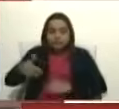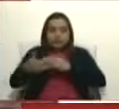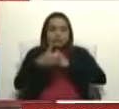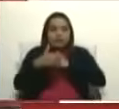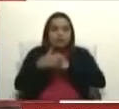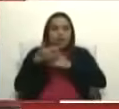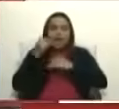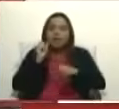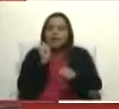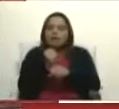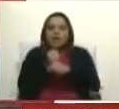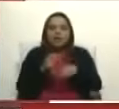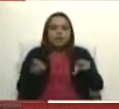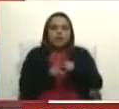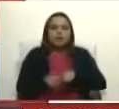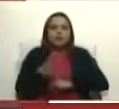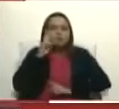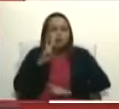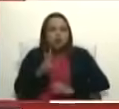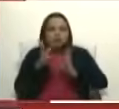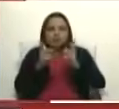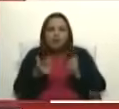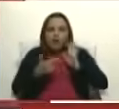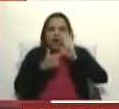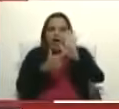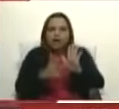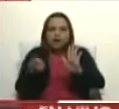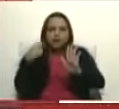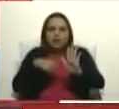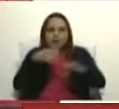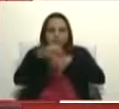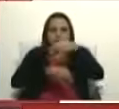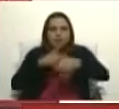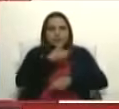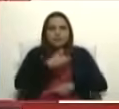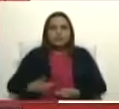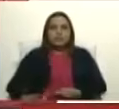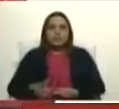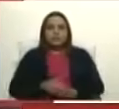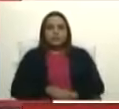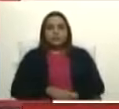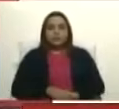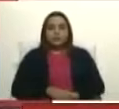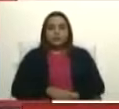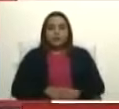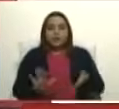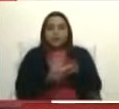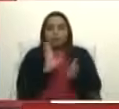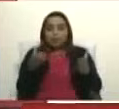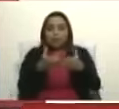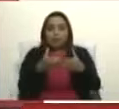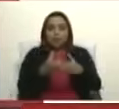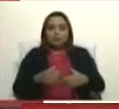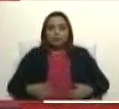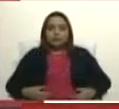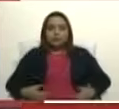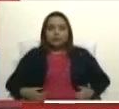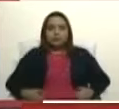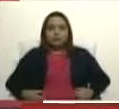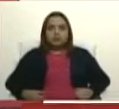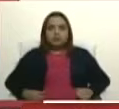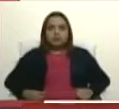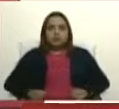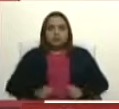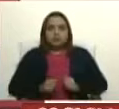empleados. Ustedes vieron los números que salieron ayer, que mencionaba nuestro presidente, de un bloque. Ese bloque, 25